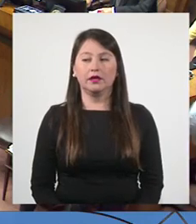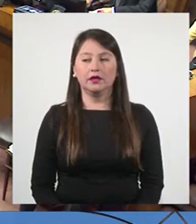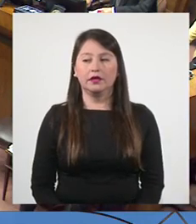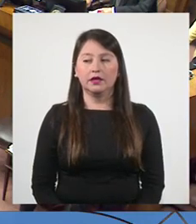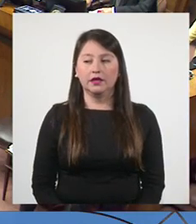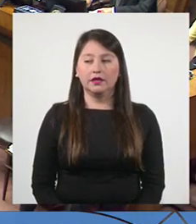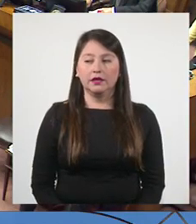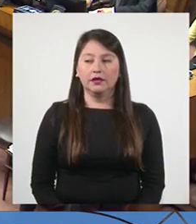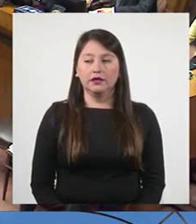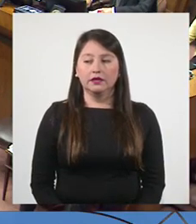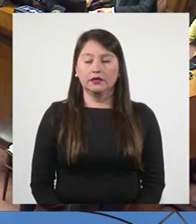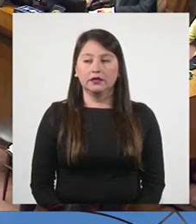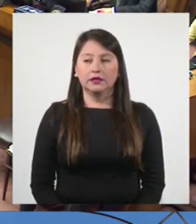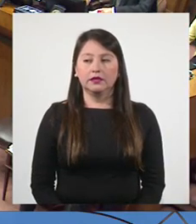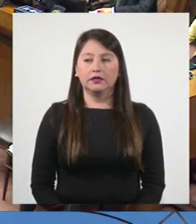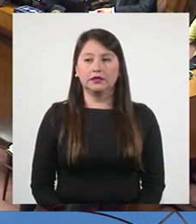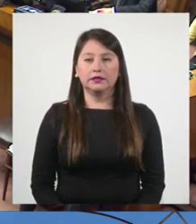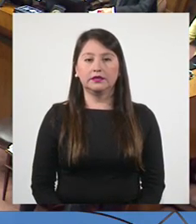No, también, lo mismo.